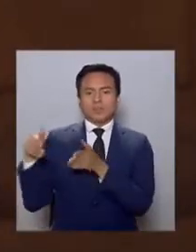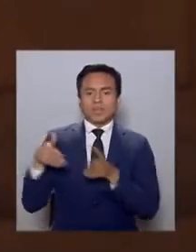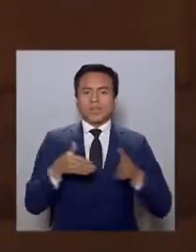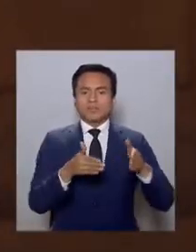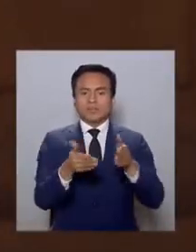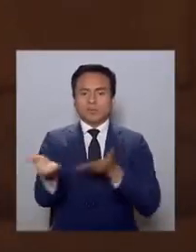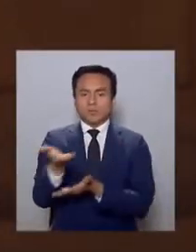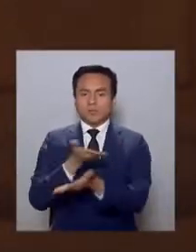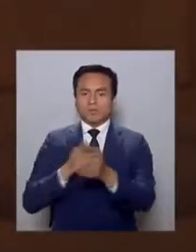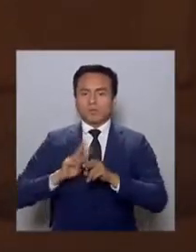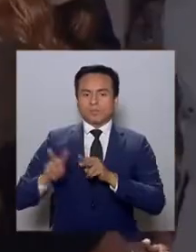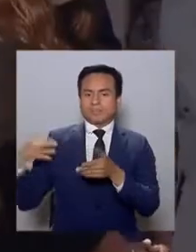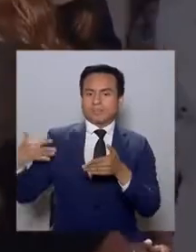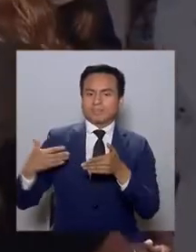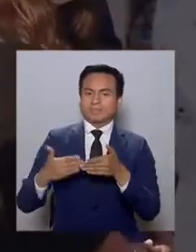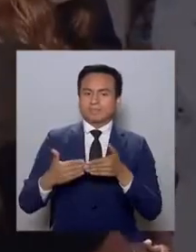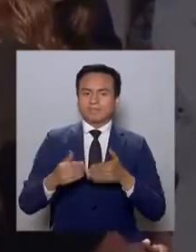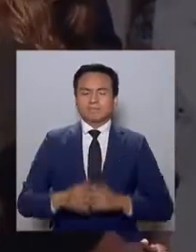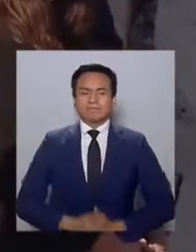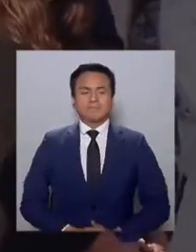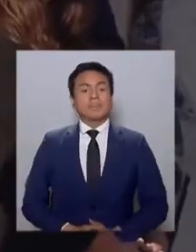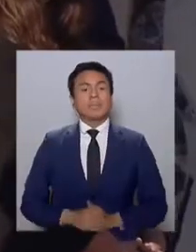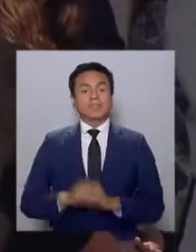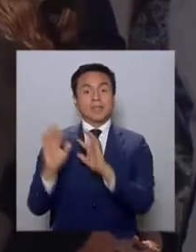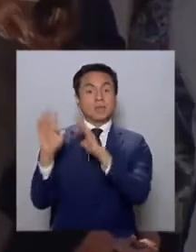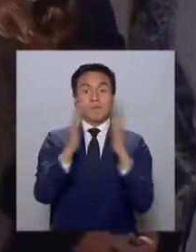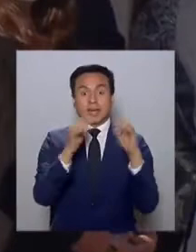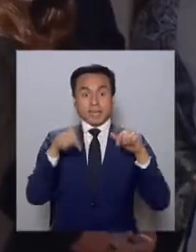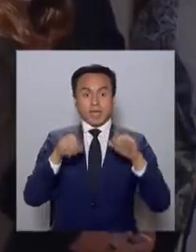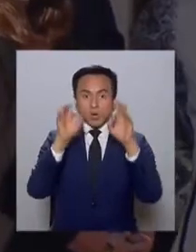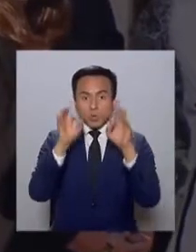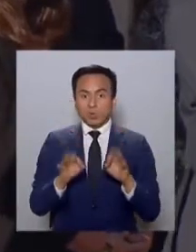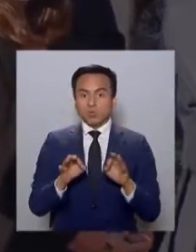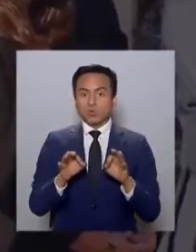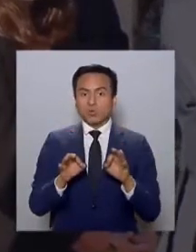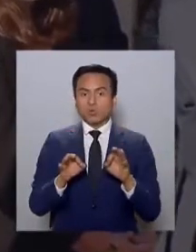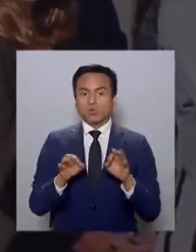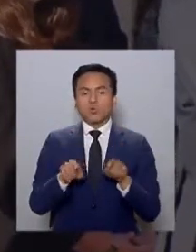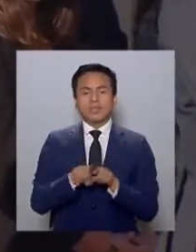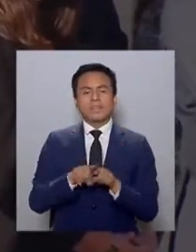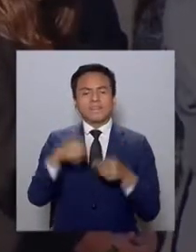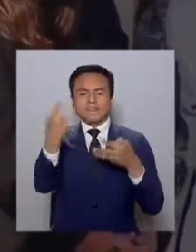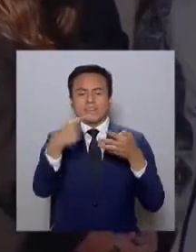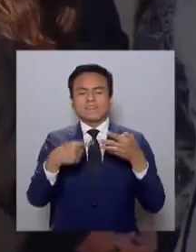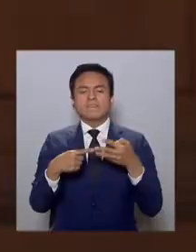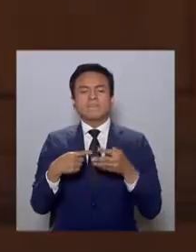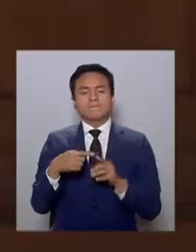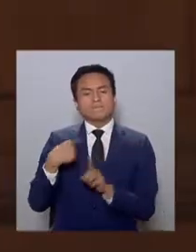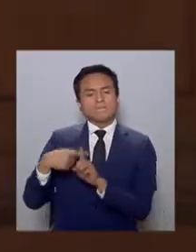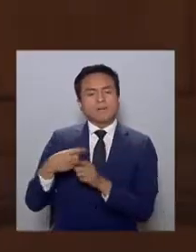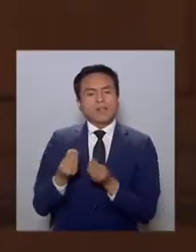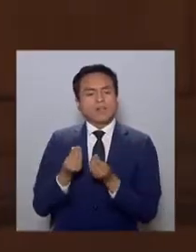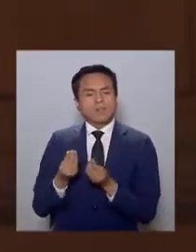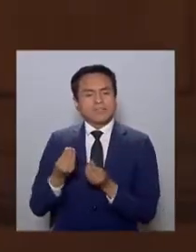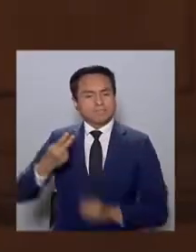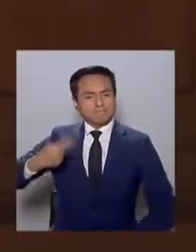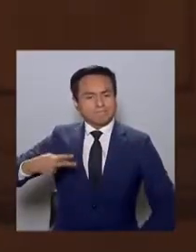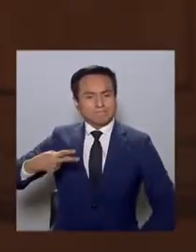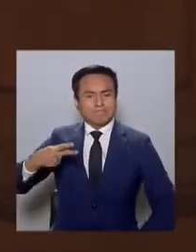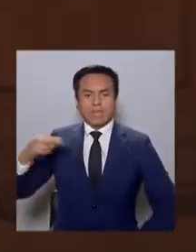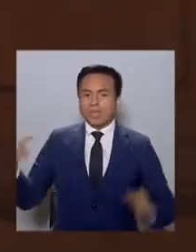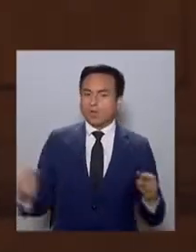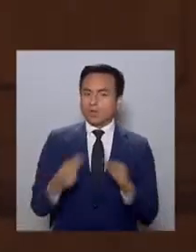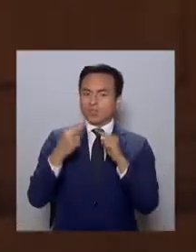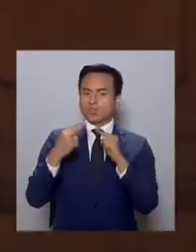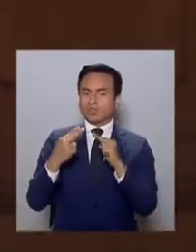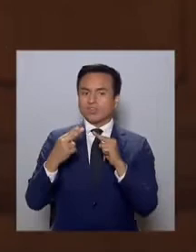que en conjunto hemos trazado. Este parque justamente nos remite a esos valores, un parque de